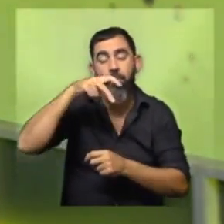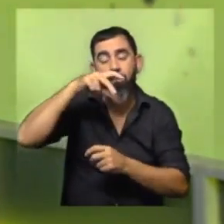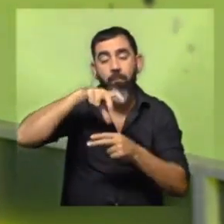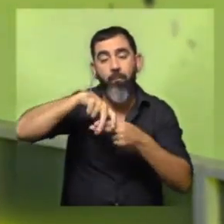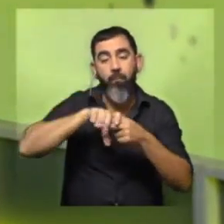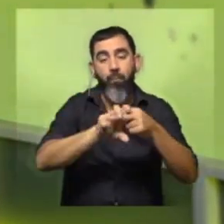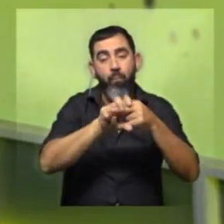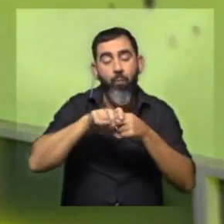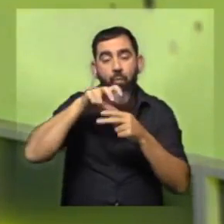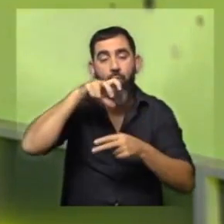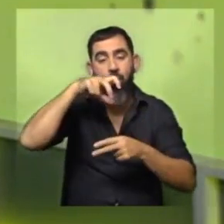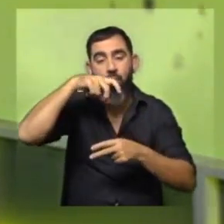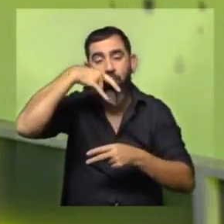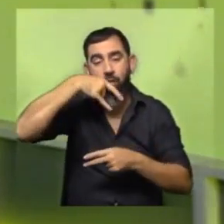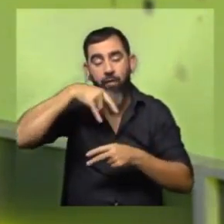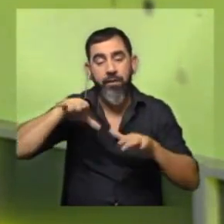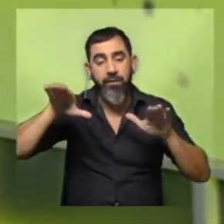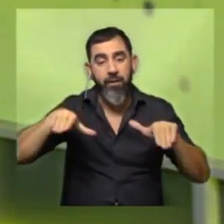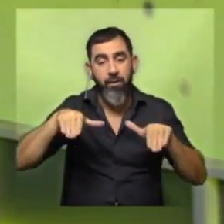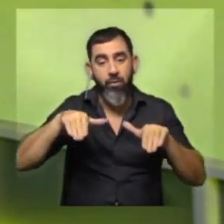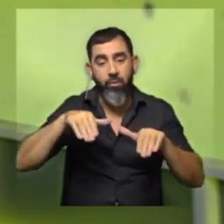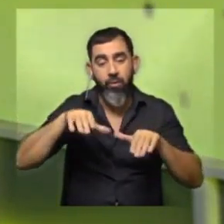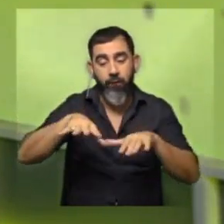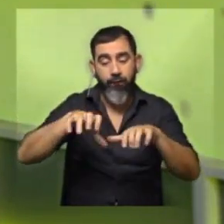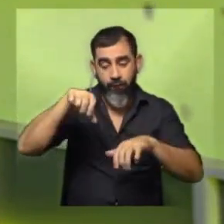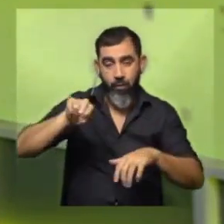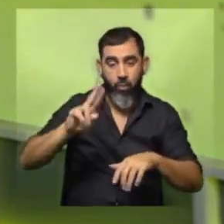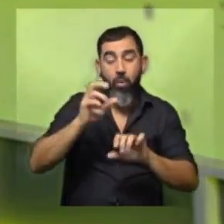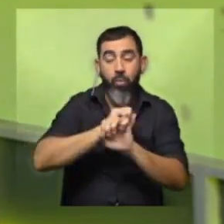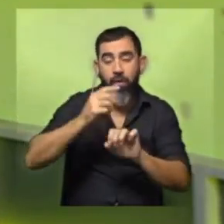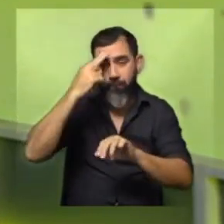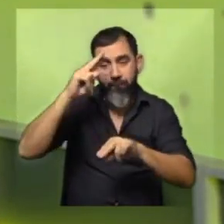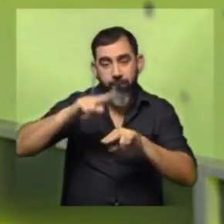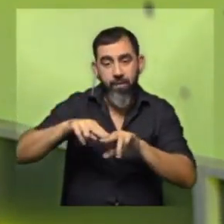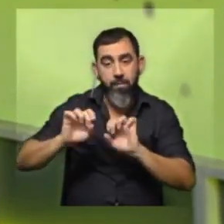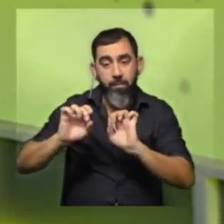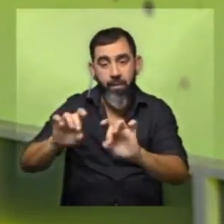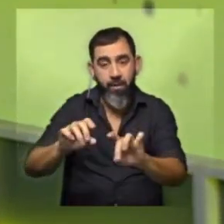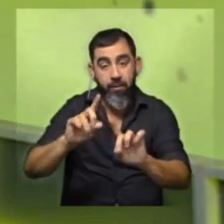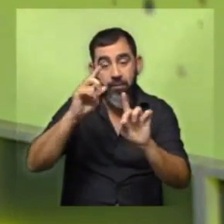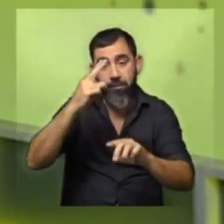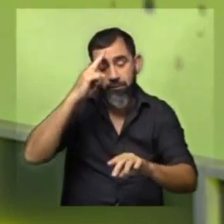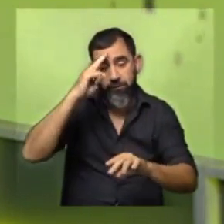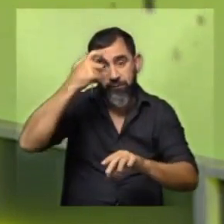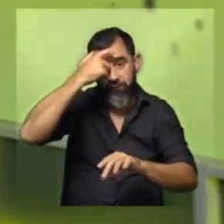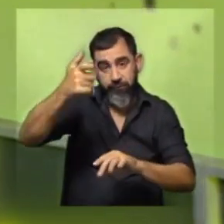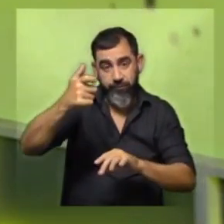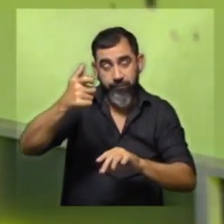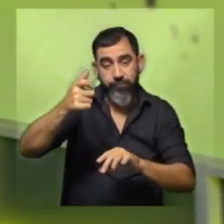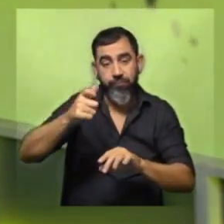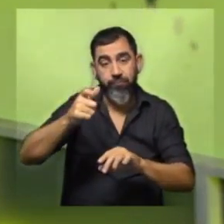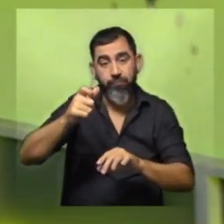habitan nuestro territorio y las posibles enfermedades que pueden transmitir. Y aplicamos la ciencia a un